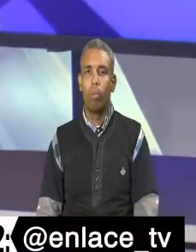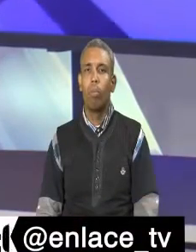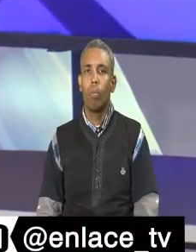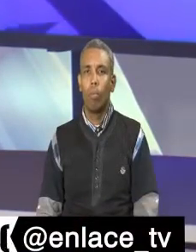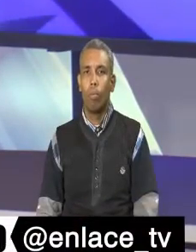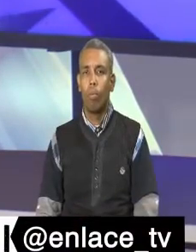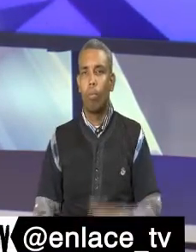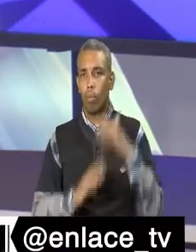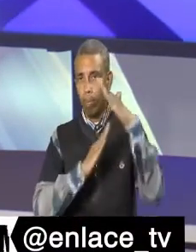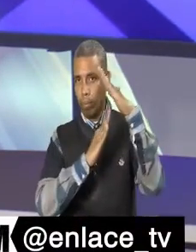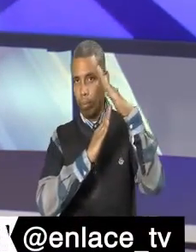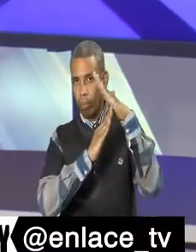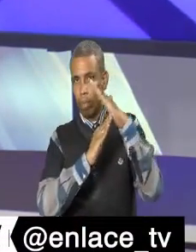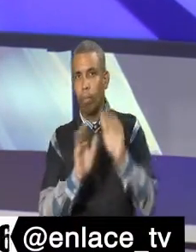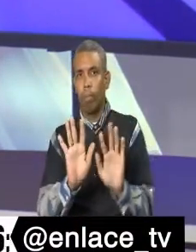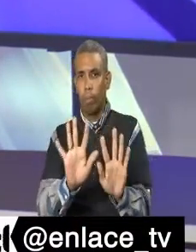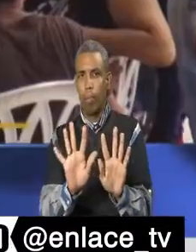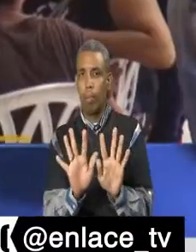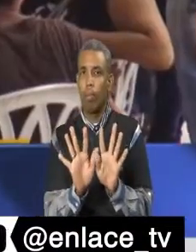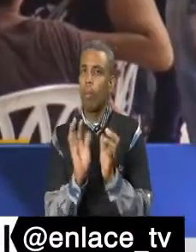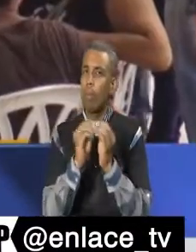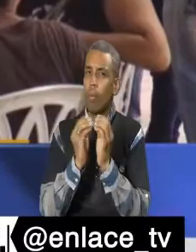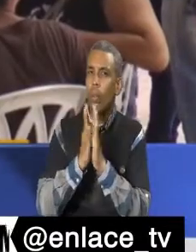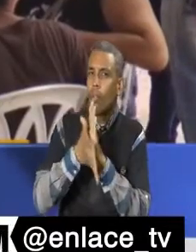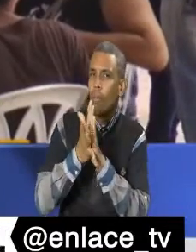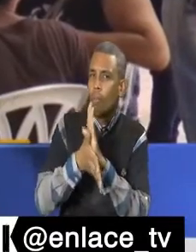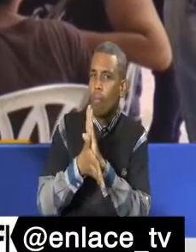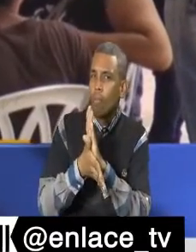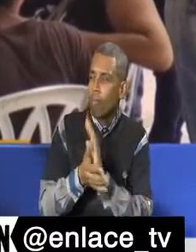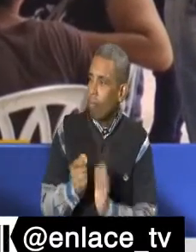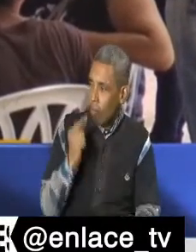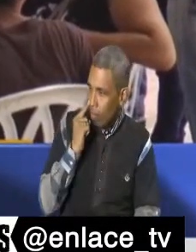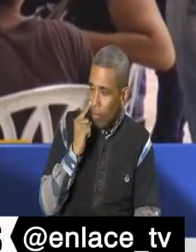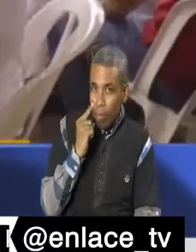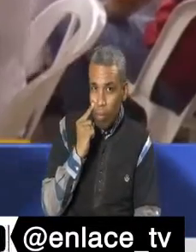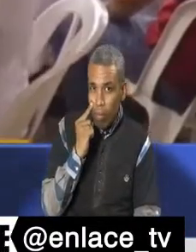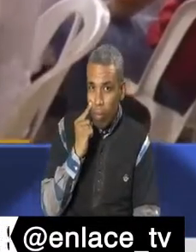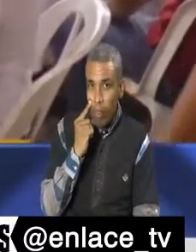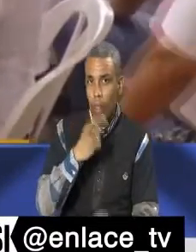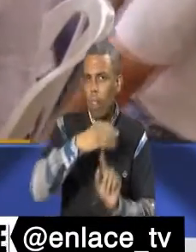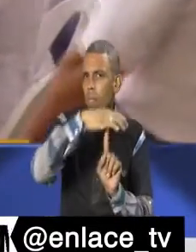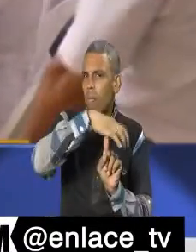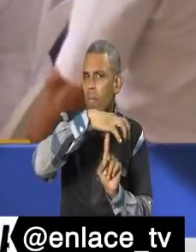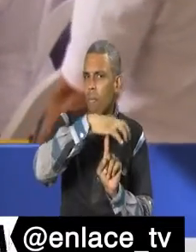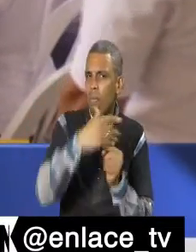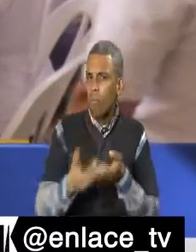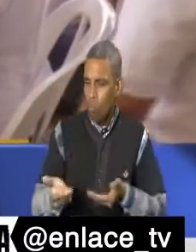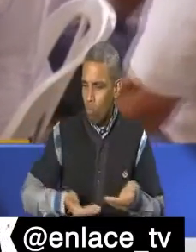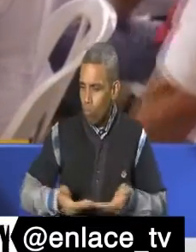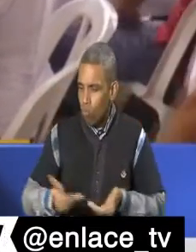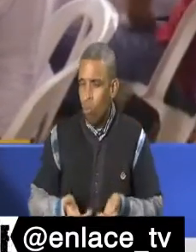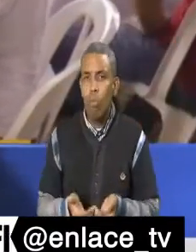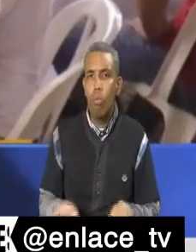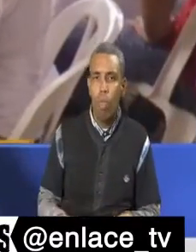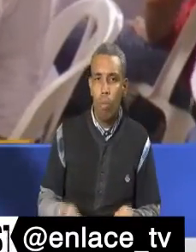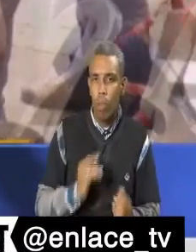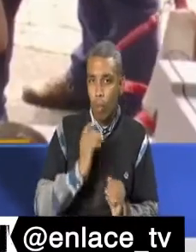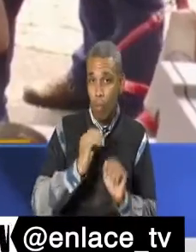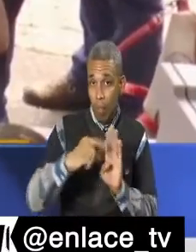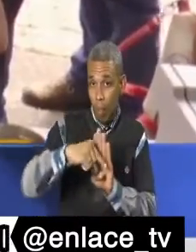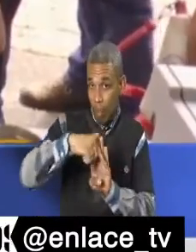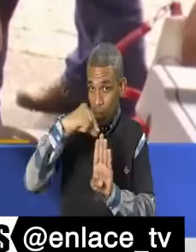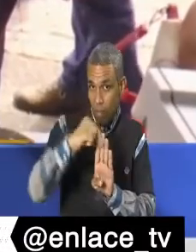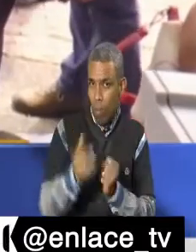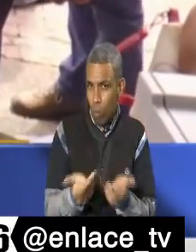Momento de hacer una pausa, pero no se mueva porque al regresar tenemos para ustedes información sobre la nueva feria de servicios que realizará este sábado CAFABA en el Centro de